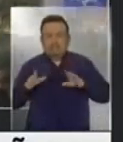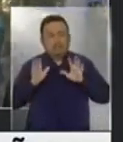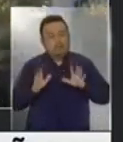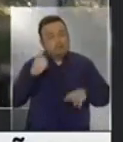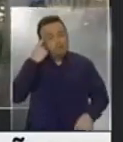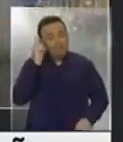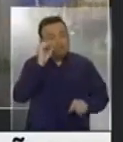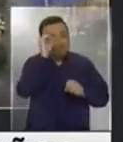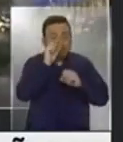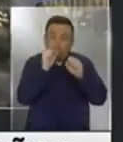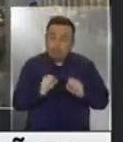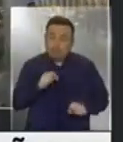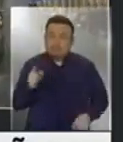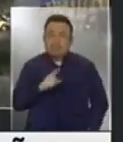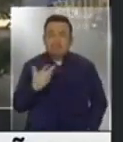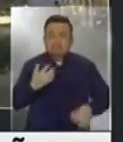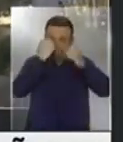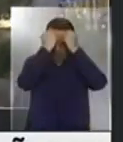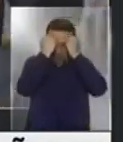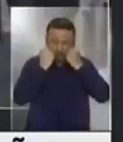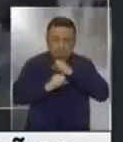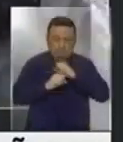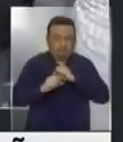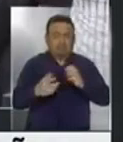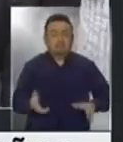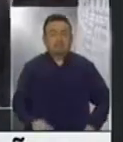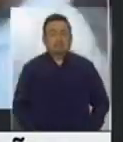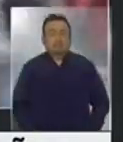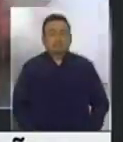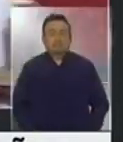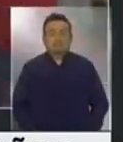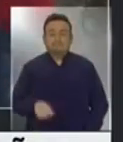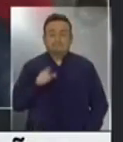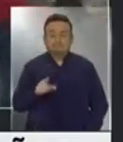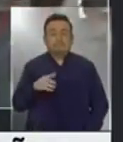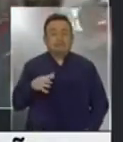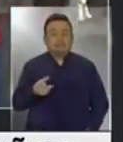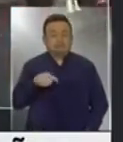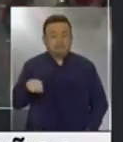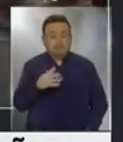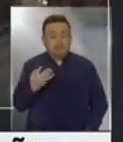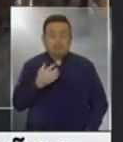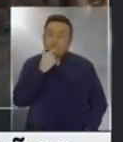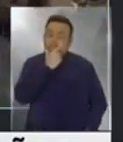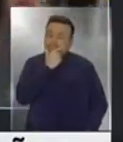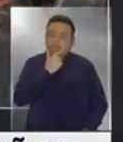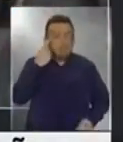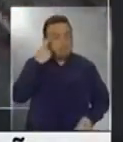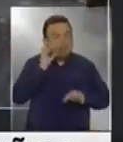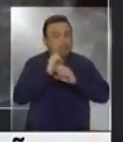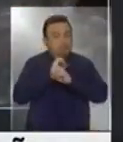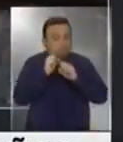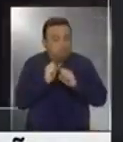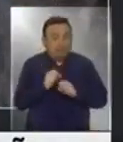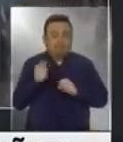lo entienda en su casa. Bueno, el asesinato Hariri, por el que primero estuvieron acusados cuatro generales